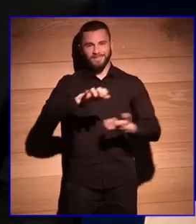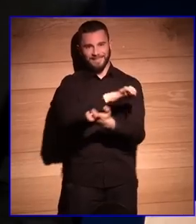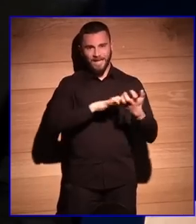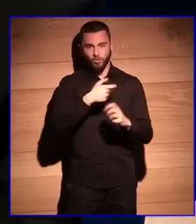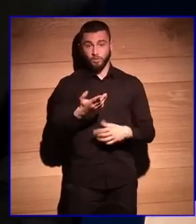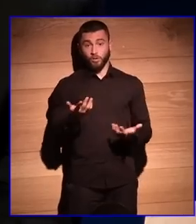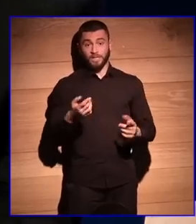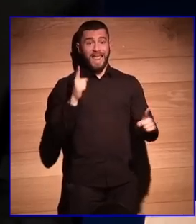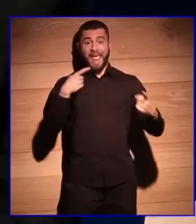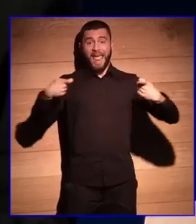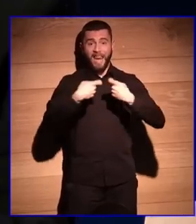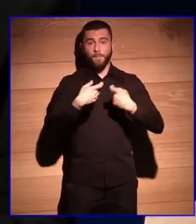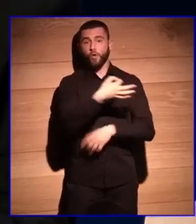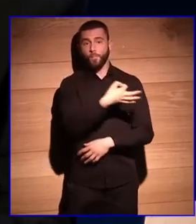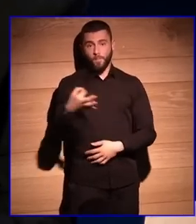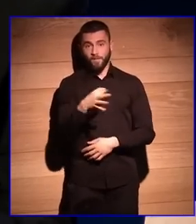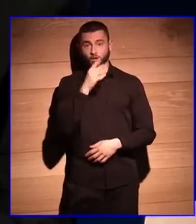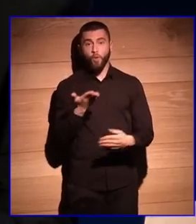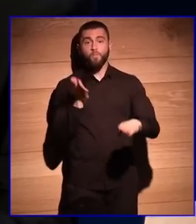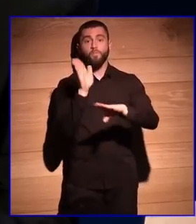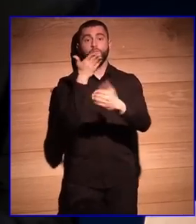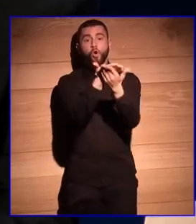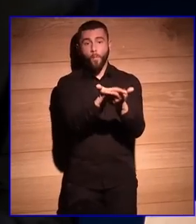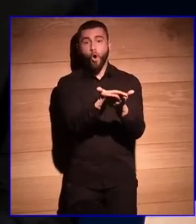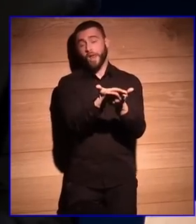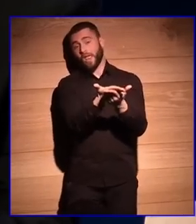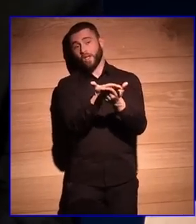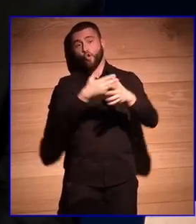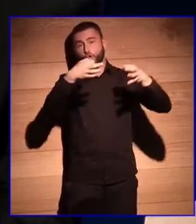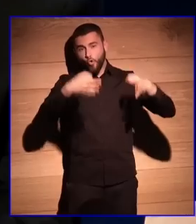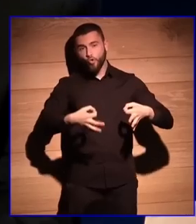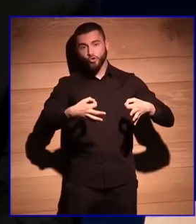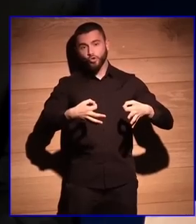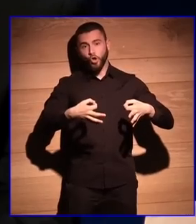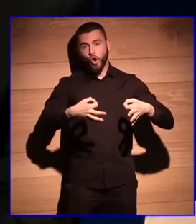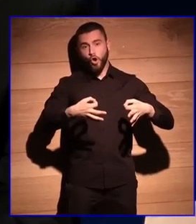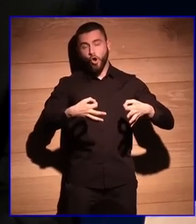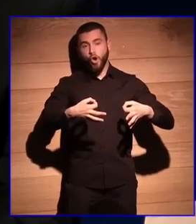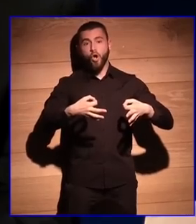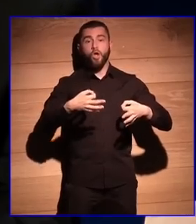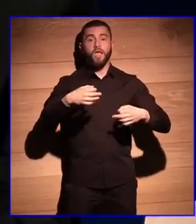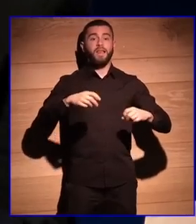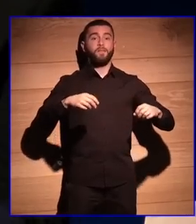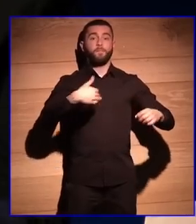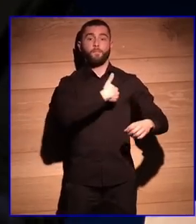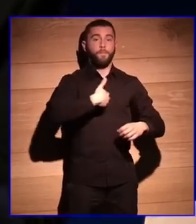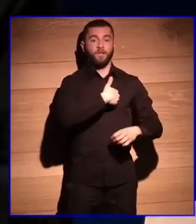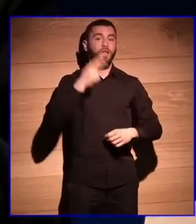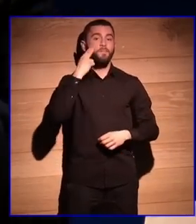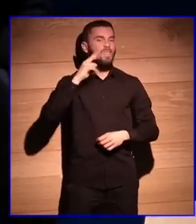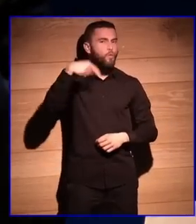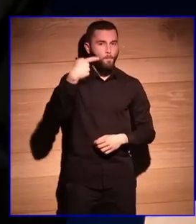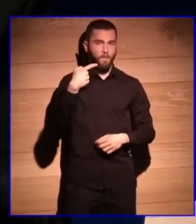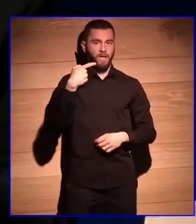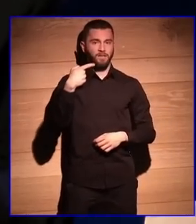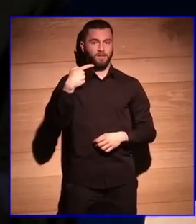perfecto enemigo de Batman, ¿no? Porque lo que le propone es justo lo que más teme el personaje, ¿no? Lo que más teme el personaje es que